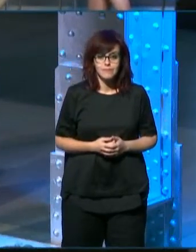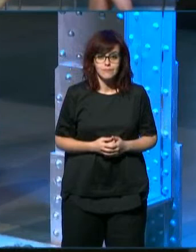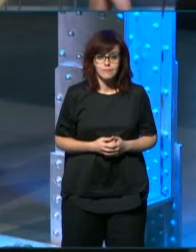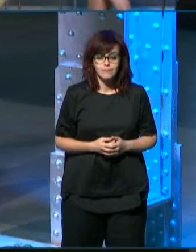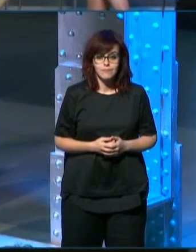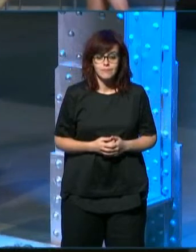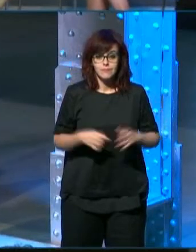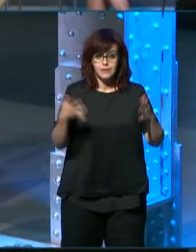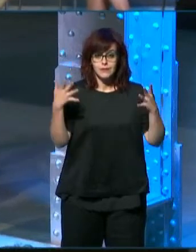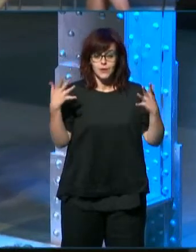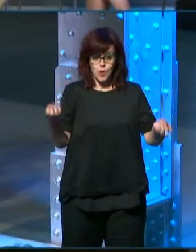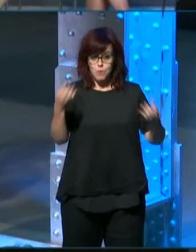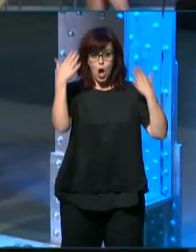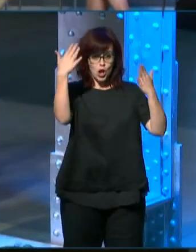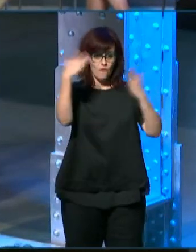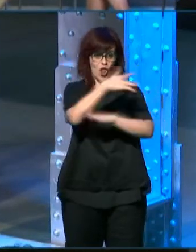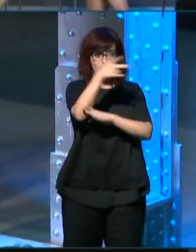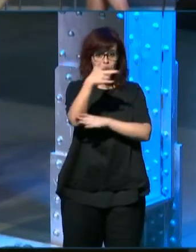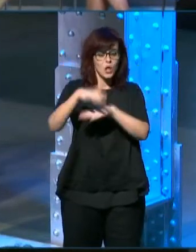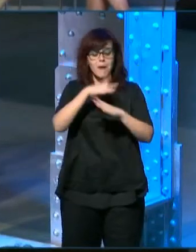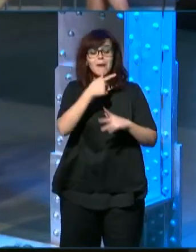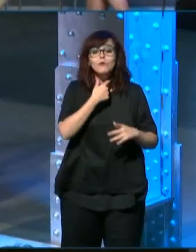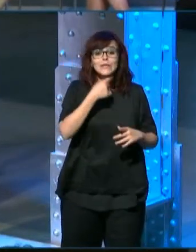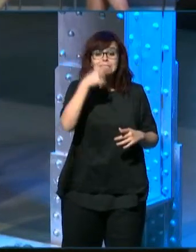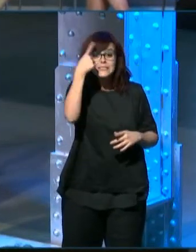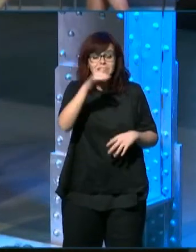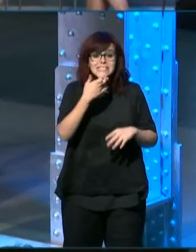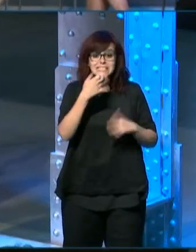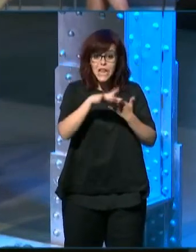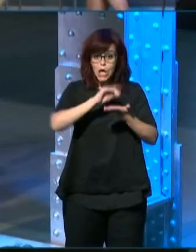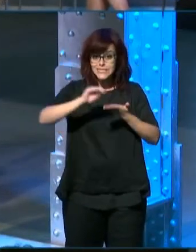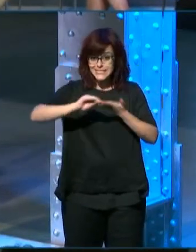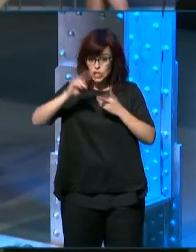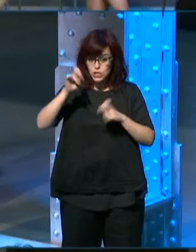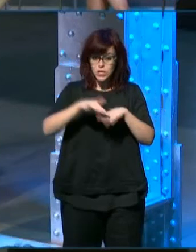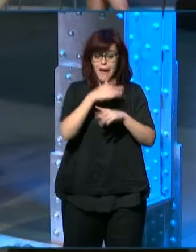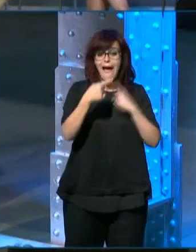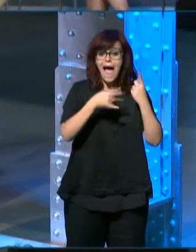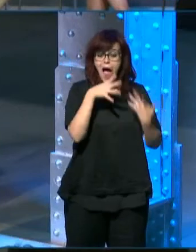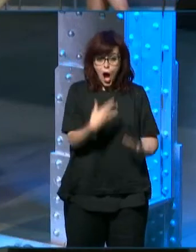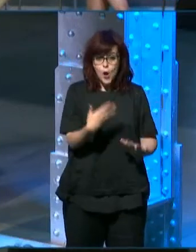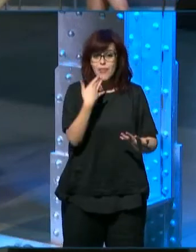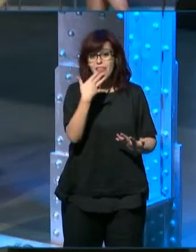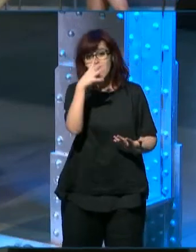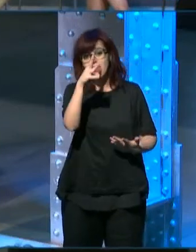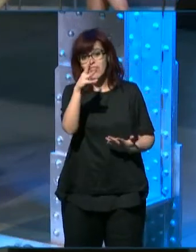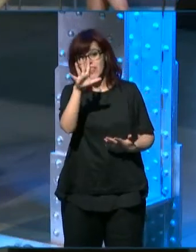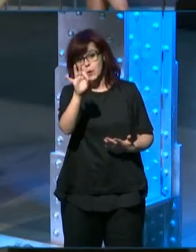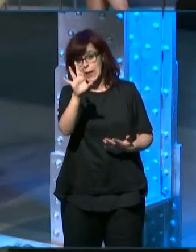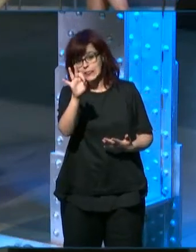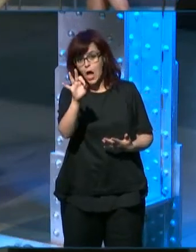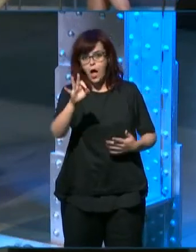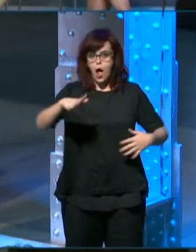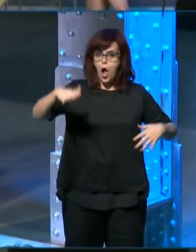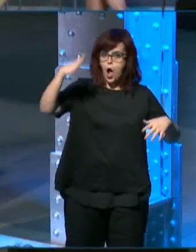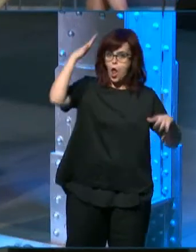Y bueno, enhorabuena por el documental primero, y luego me gustaría saber si los escritores que tienen ahora en torno a 50 y tantos años, puede